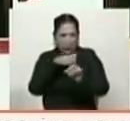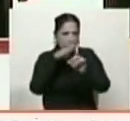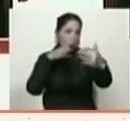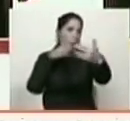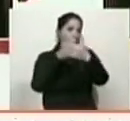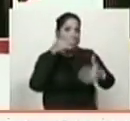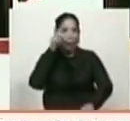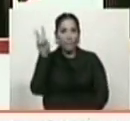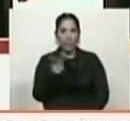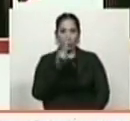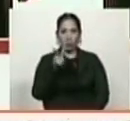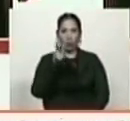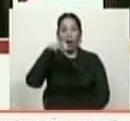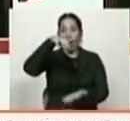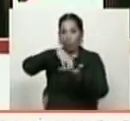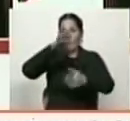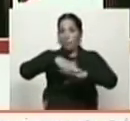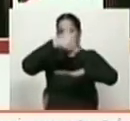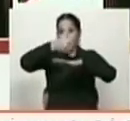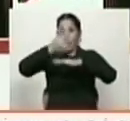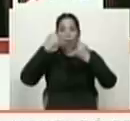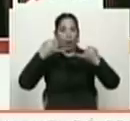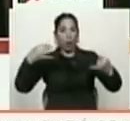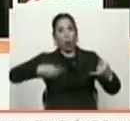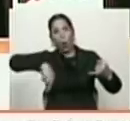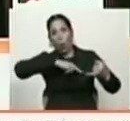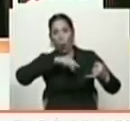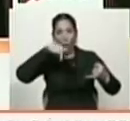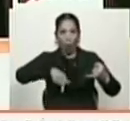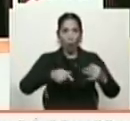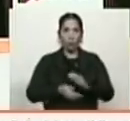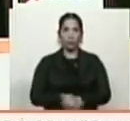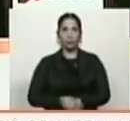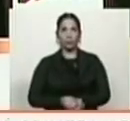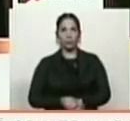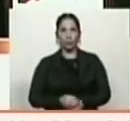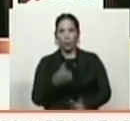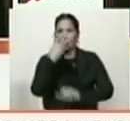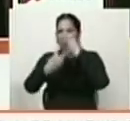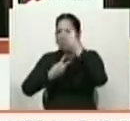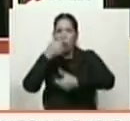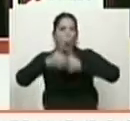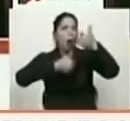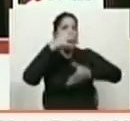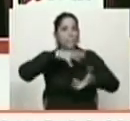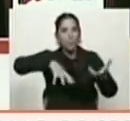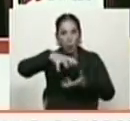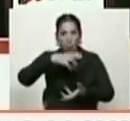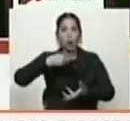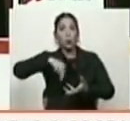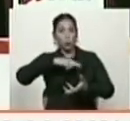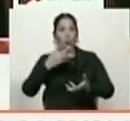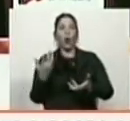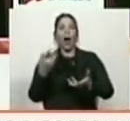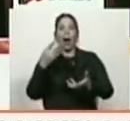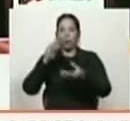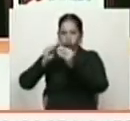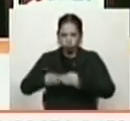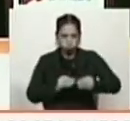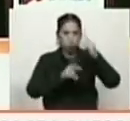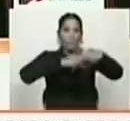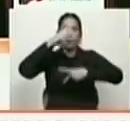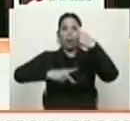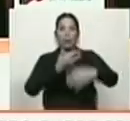ciertamente, en el Estado Mayor Eléctrico vamos a atacar los problemas del plan que nos ha planteado el presidente a